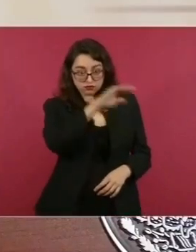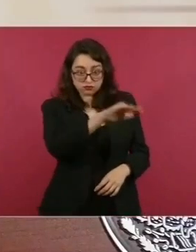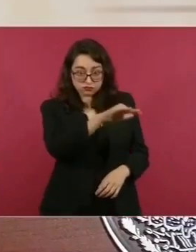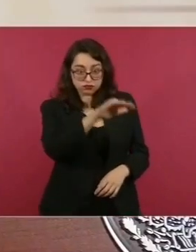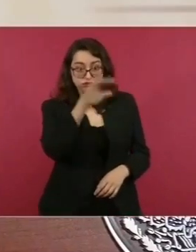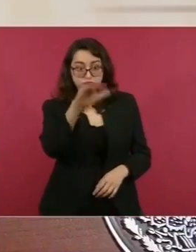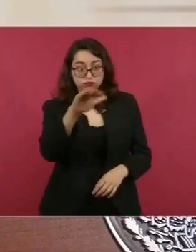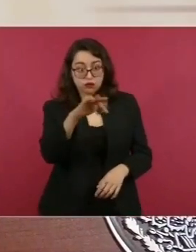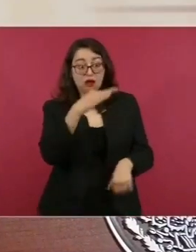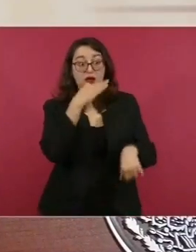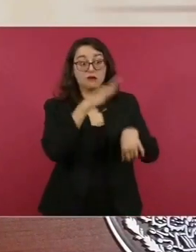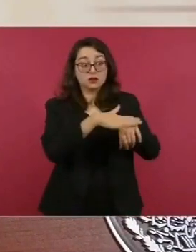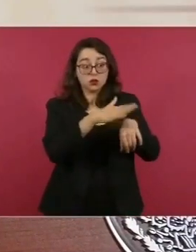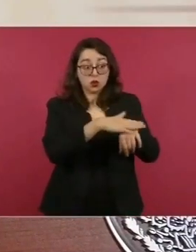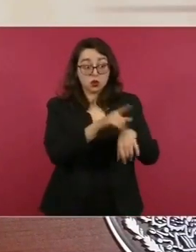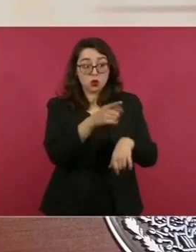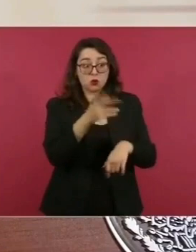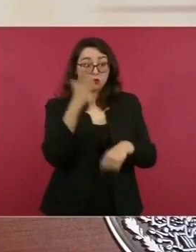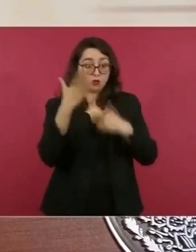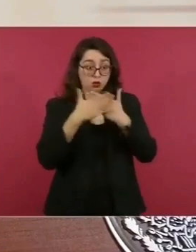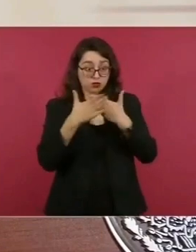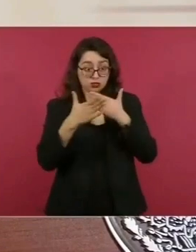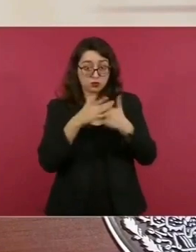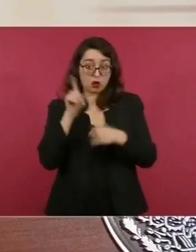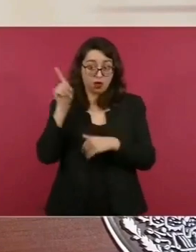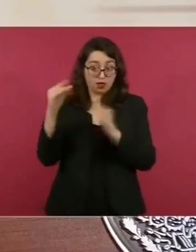que cuando me vayan a ver a Palenque,